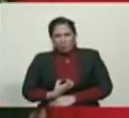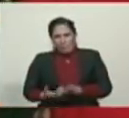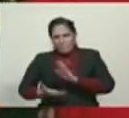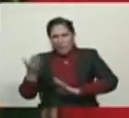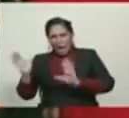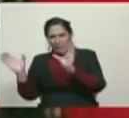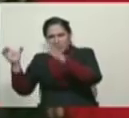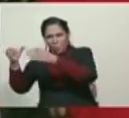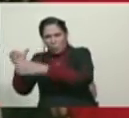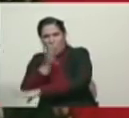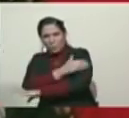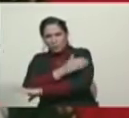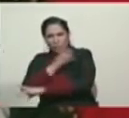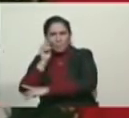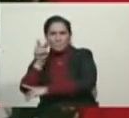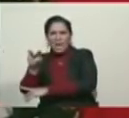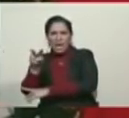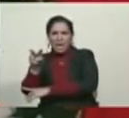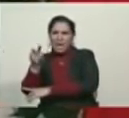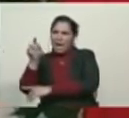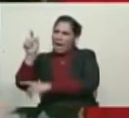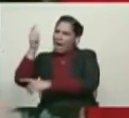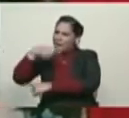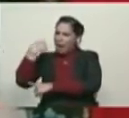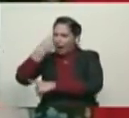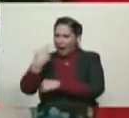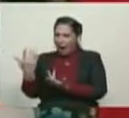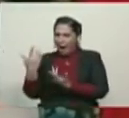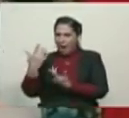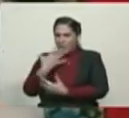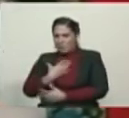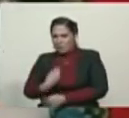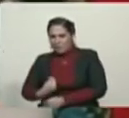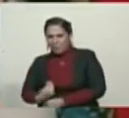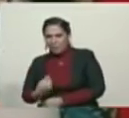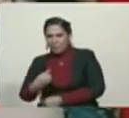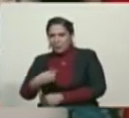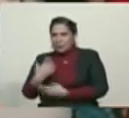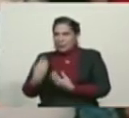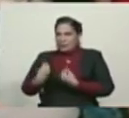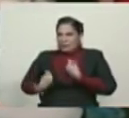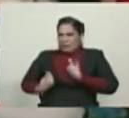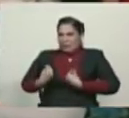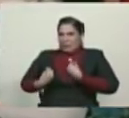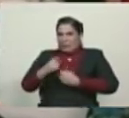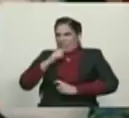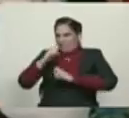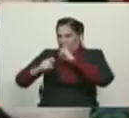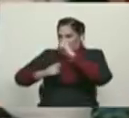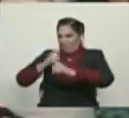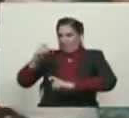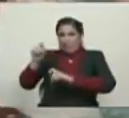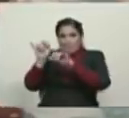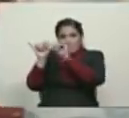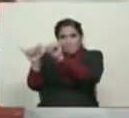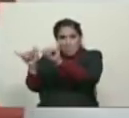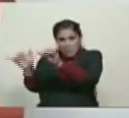la tristeza, la incertidumbre y el odio entre ellos mismos,